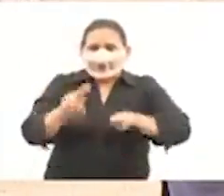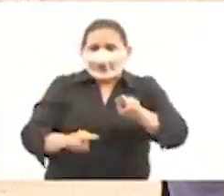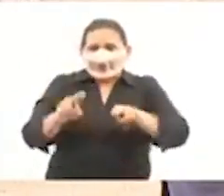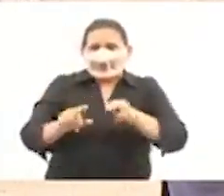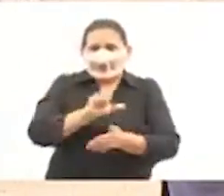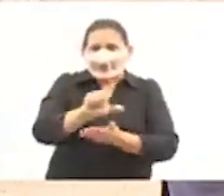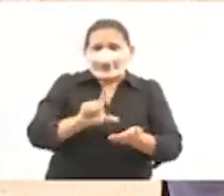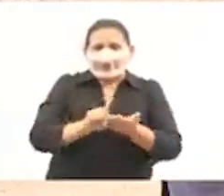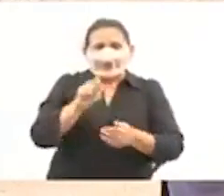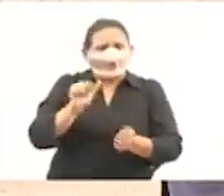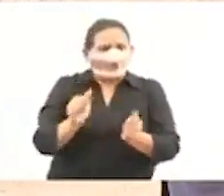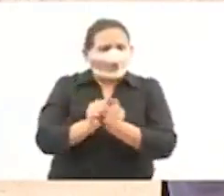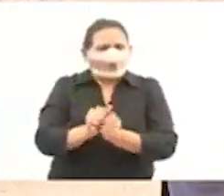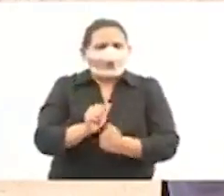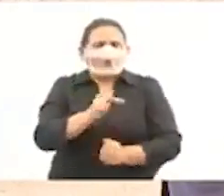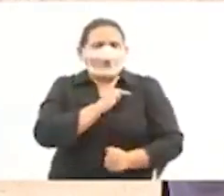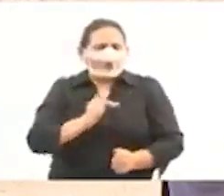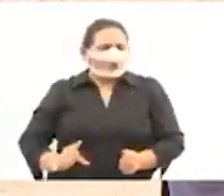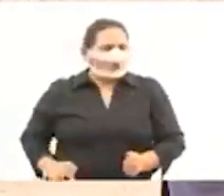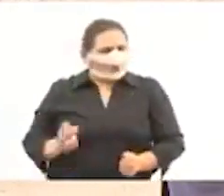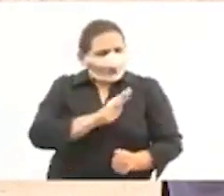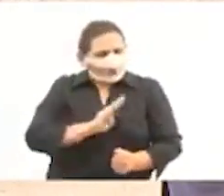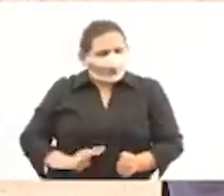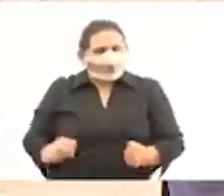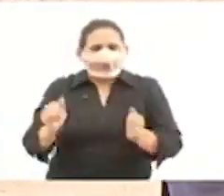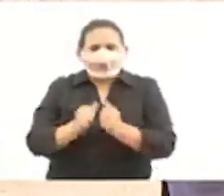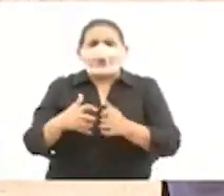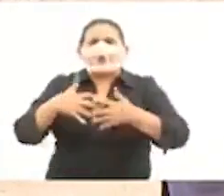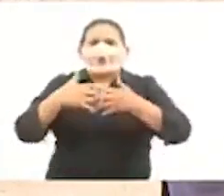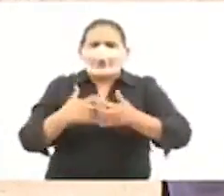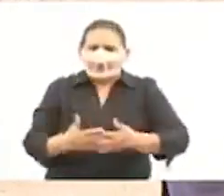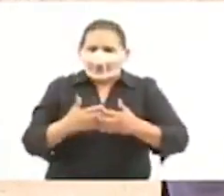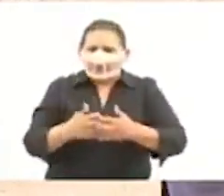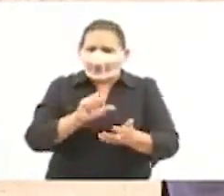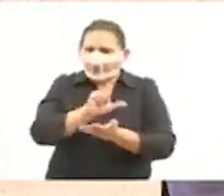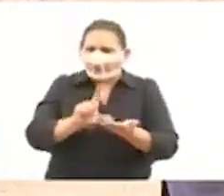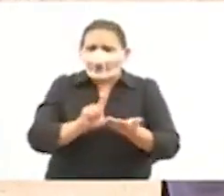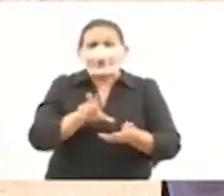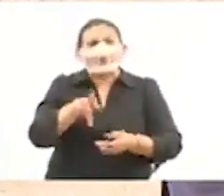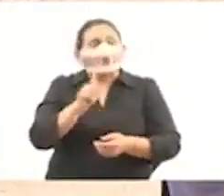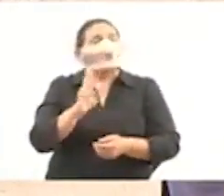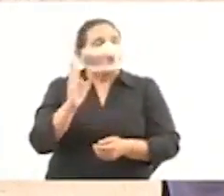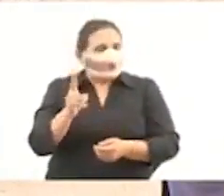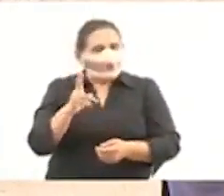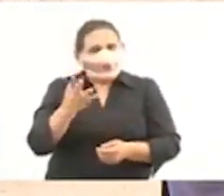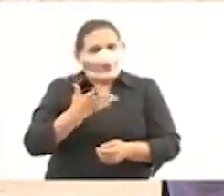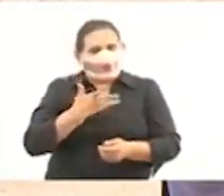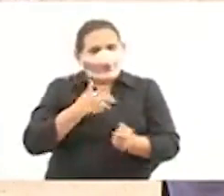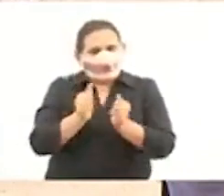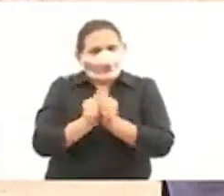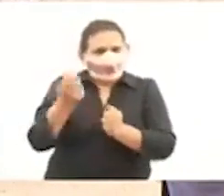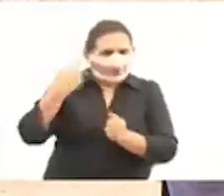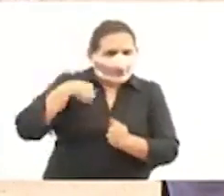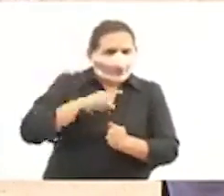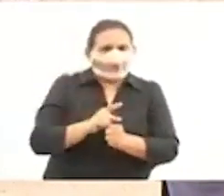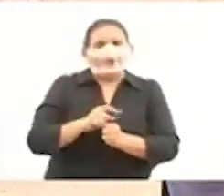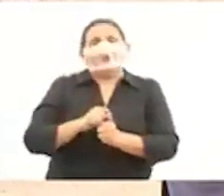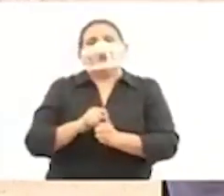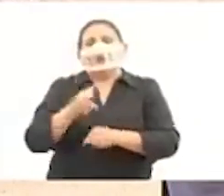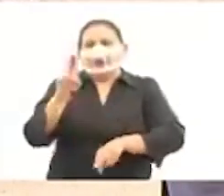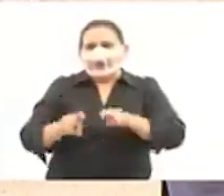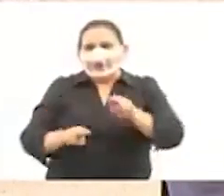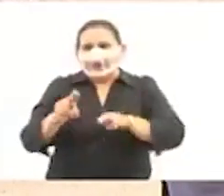con los presidentes municipales con los empresarios locales pero que también cuentan con nosotros para hacer las gestiones a nivel federal